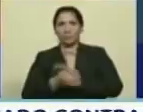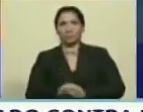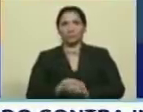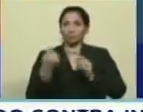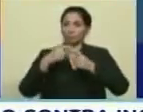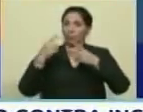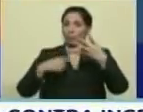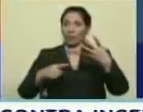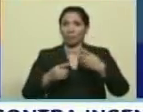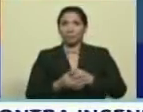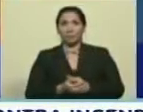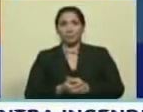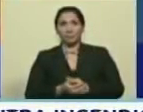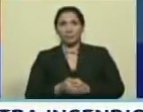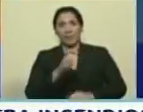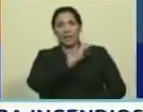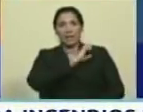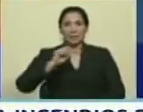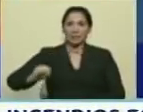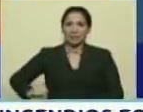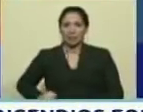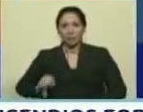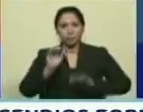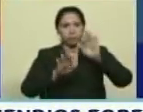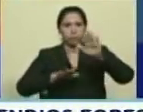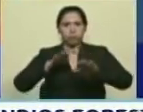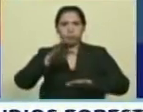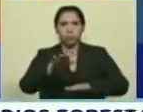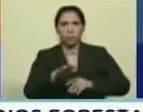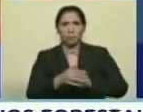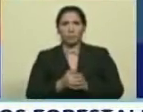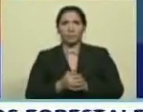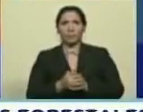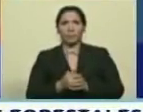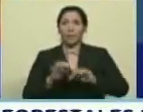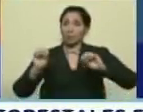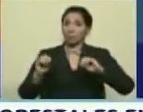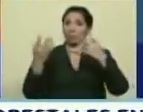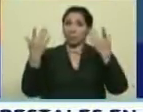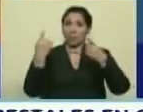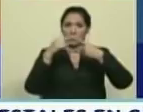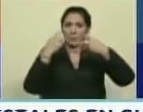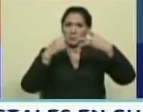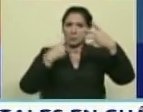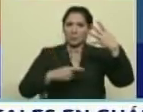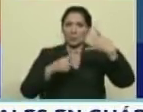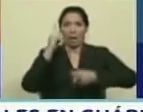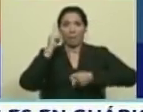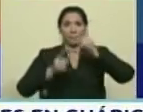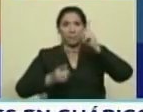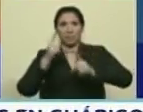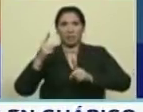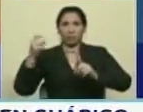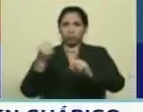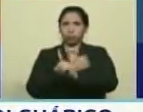El Salvador avanzan firmemente para lograrlo. Estos son los logros a pesar de la seria afectación